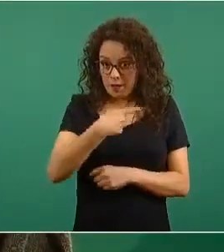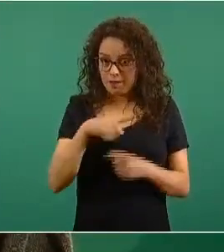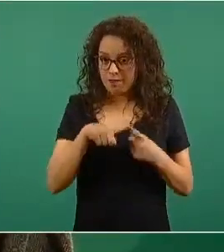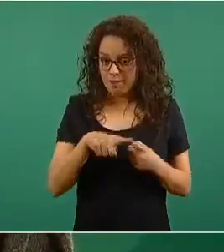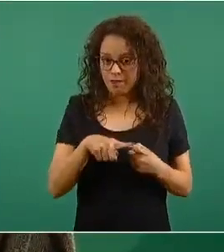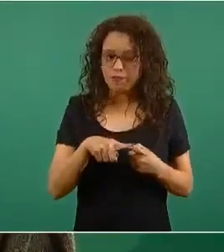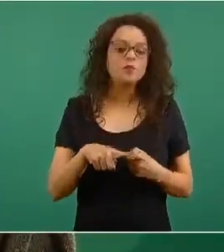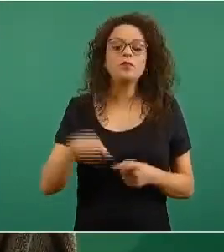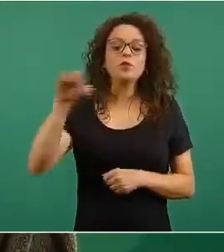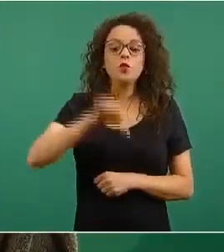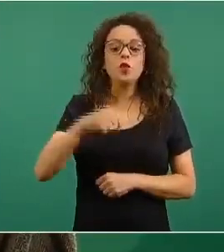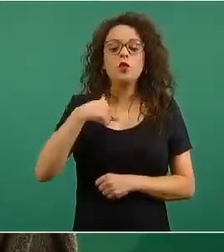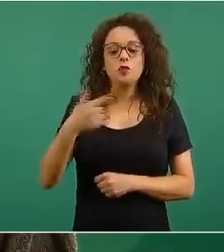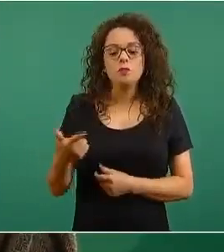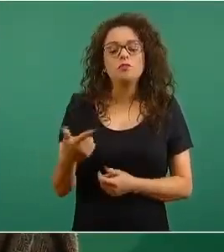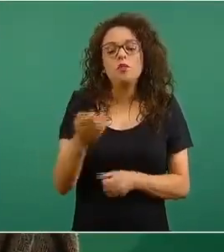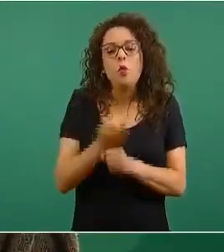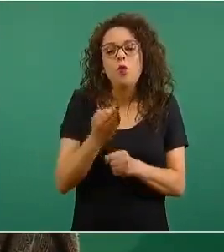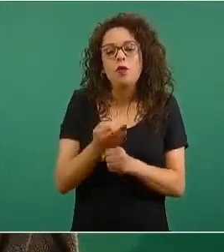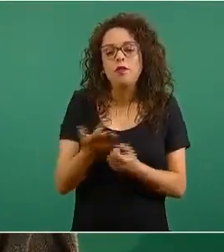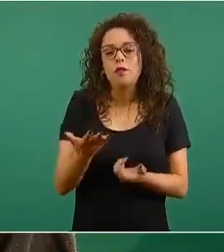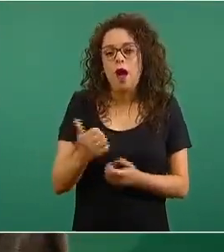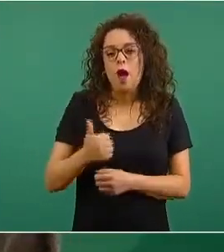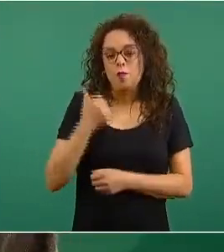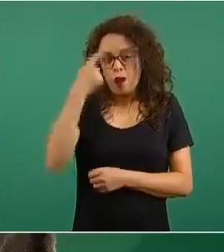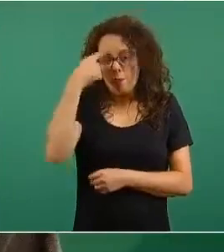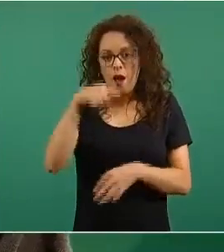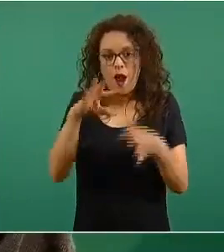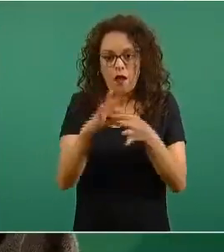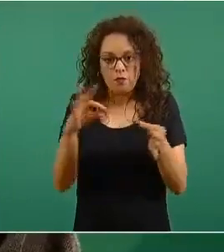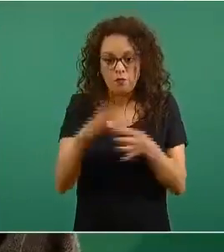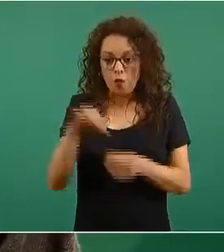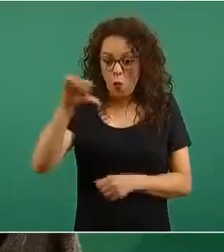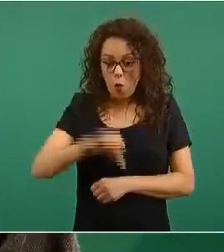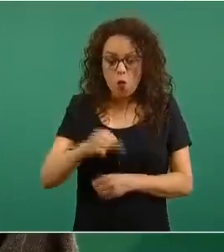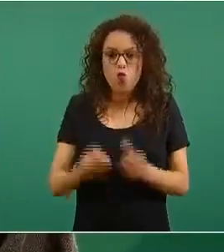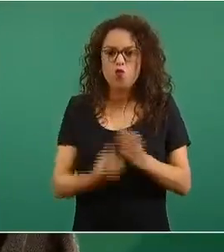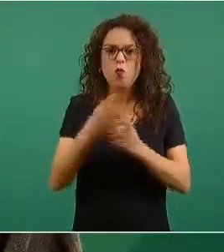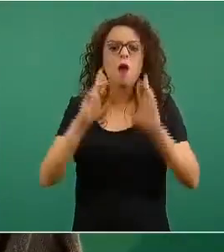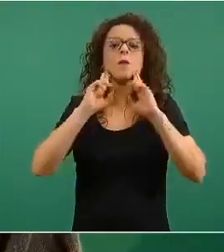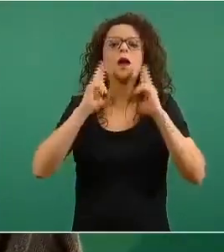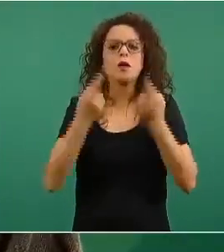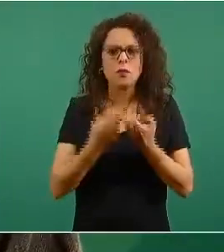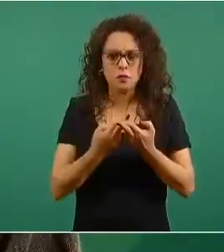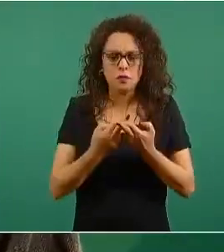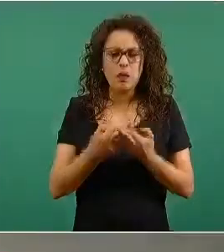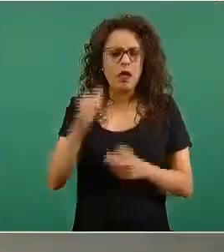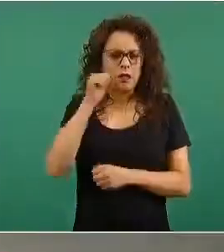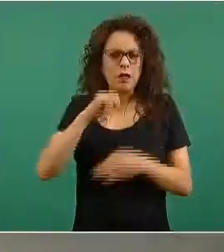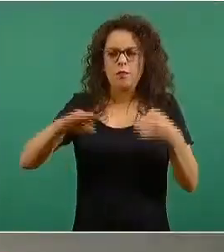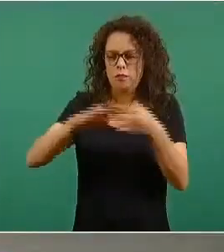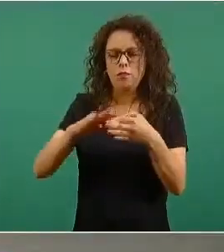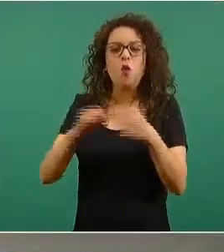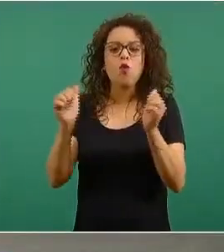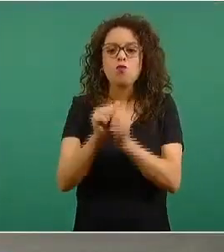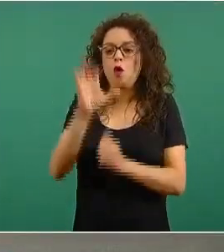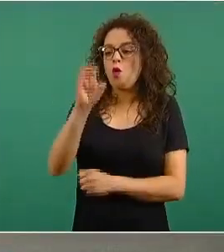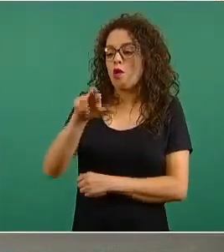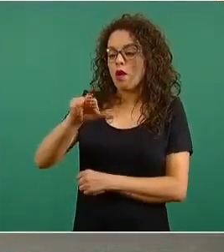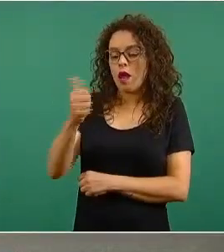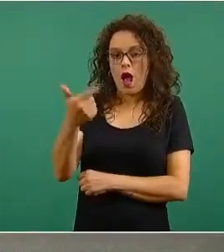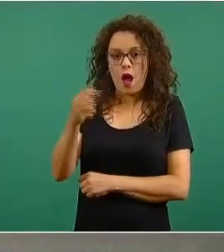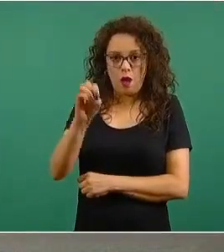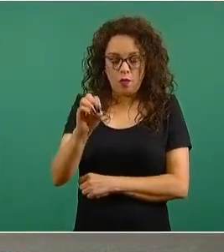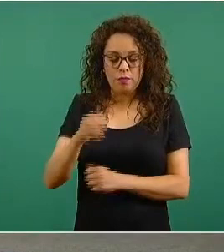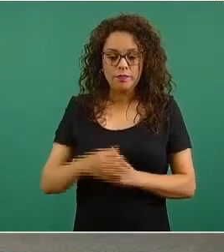aprovecho para platicarles que hoy tuvimos una nueva reunión, estas son periódicas, con la CONAGO, con la Conferencia Nacional de